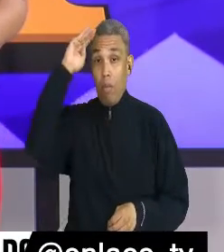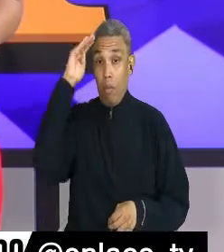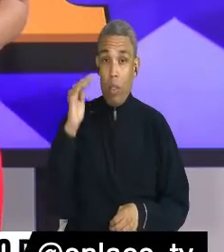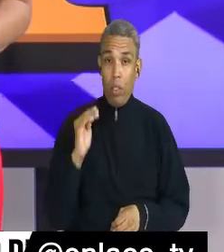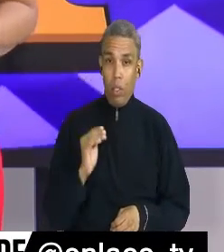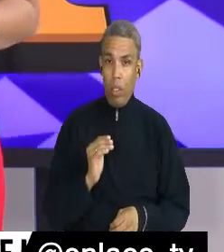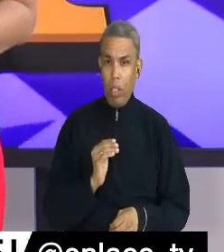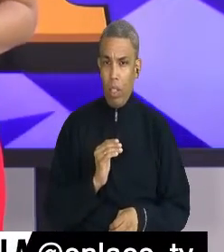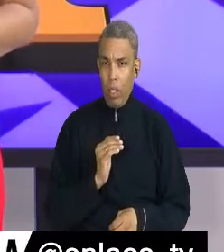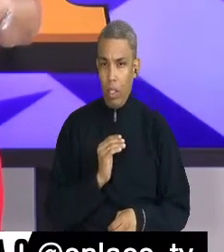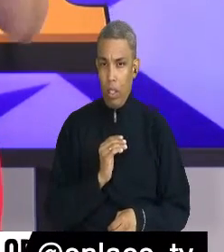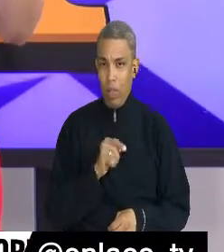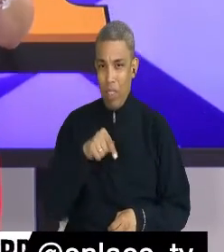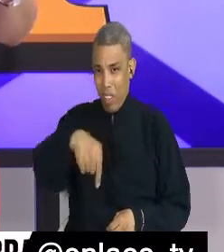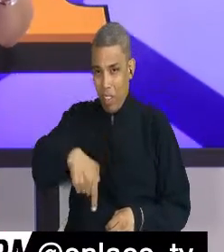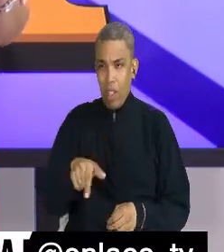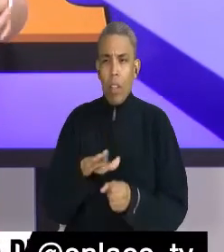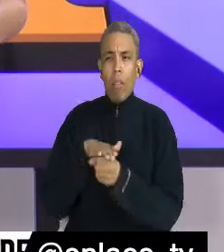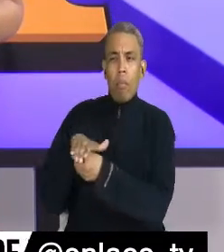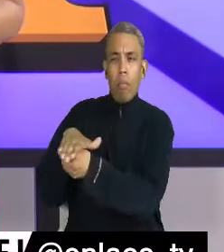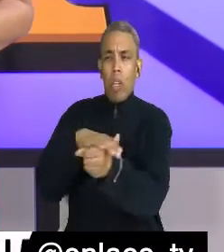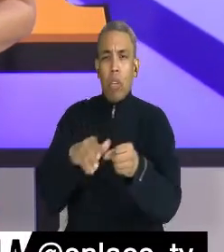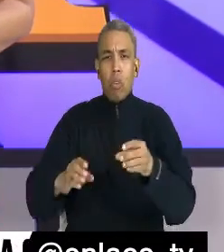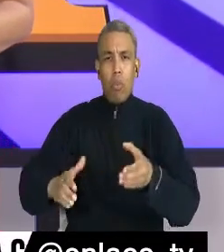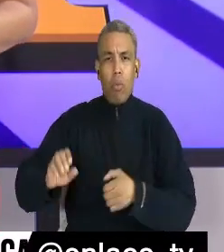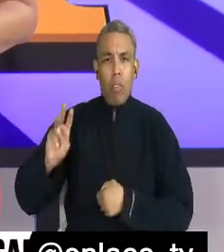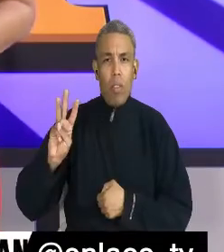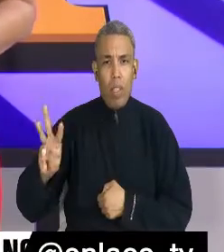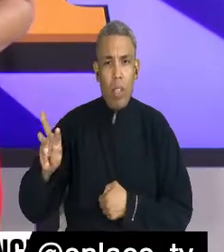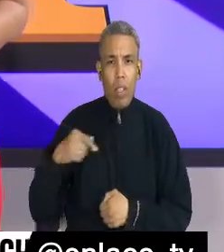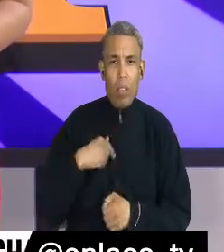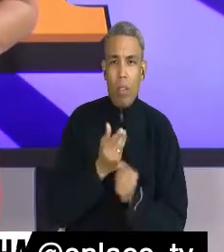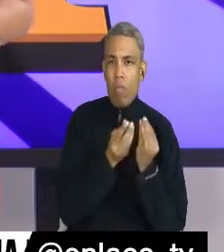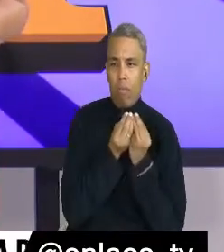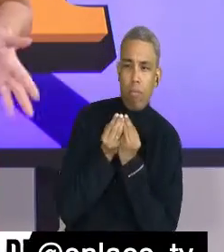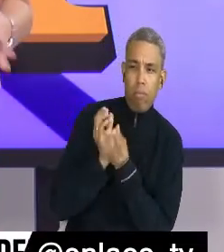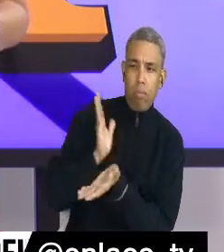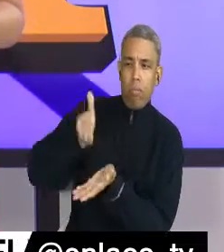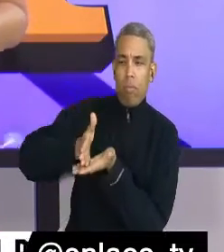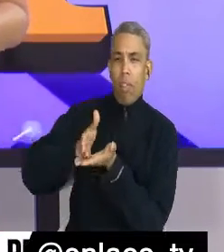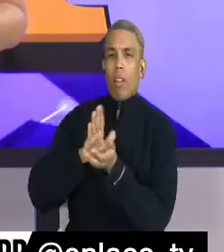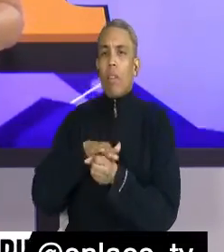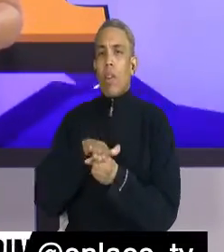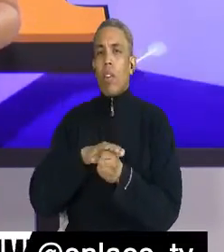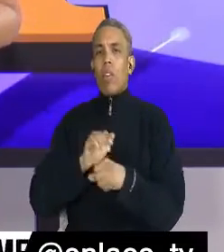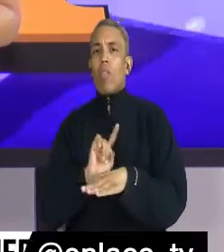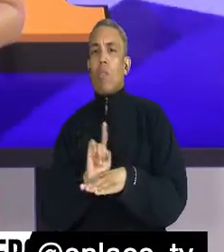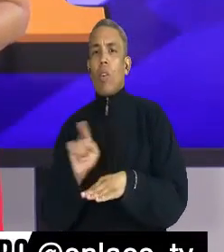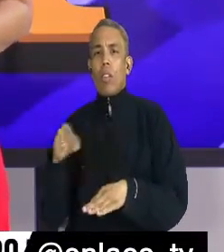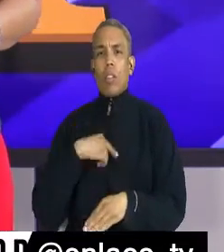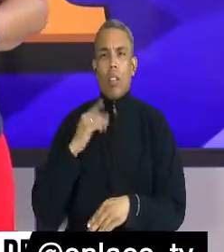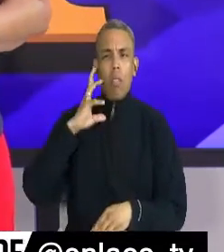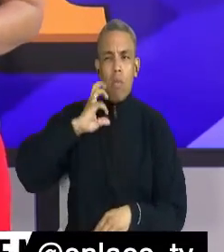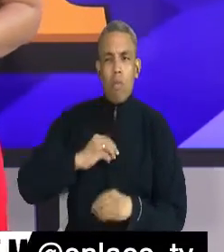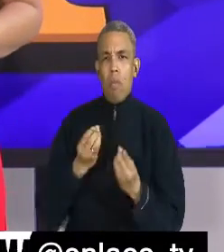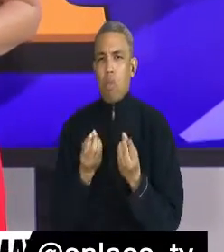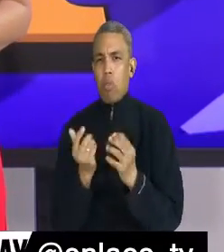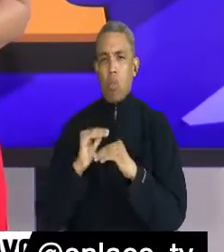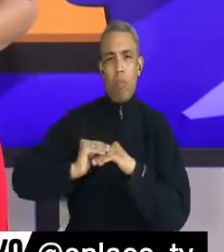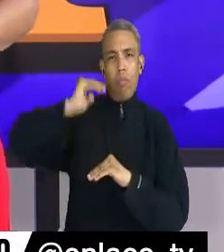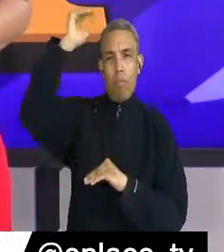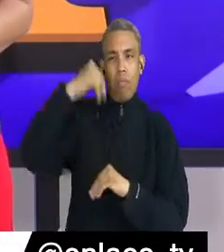contra los hurtos en la comuna 3 exactamente esta mañana estuvieron en el barrio en la floresta baja estas y otras informaciones en la presente emisión en enlace